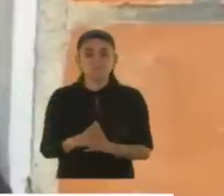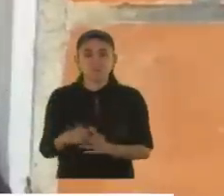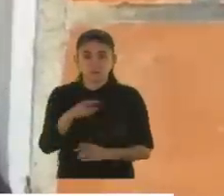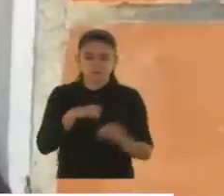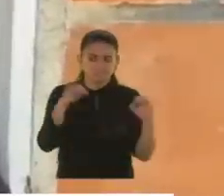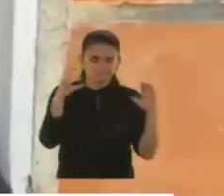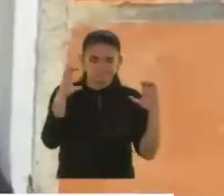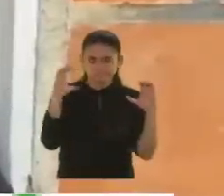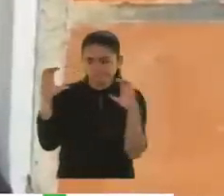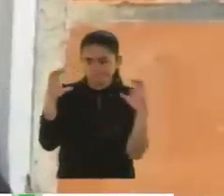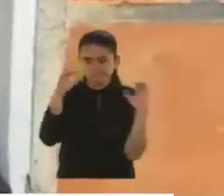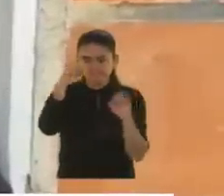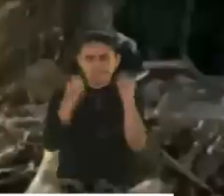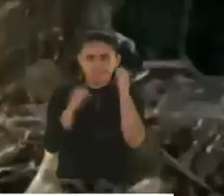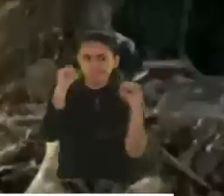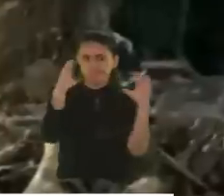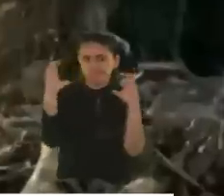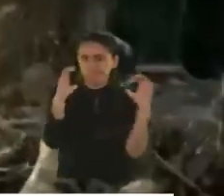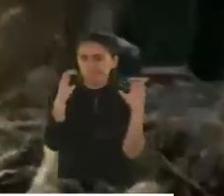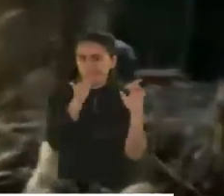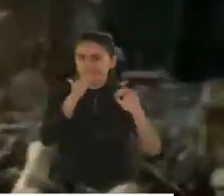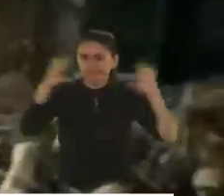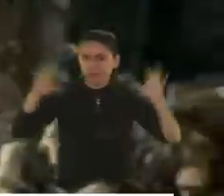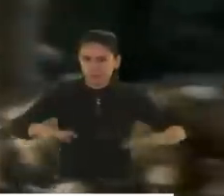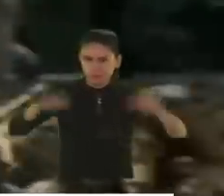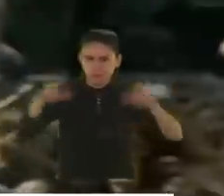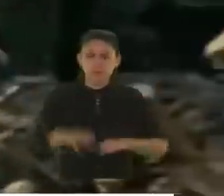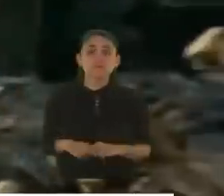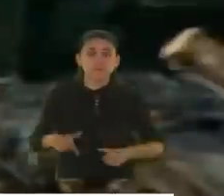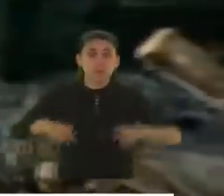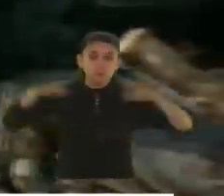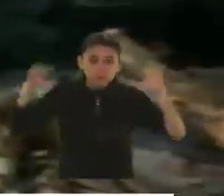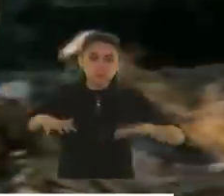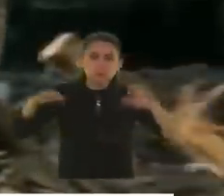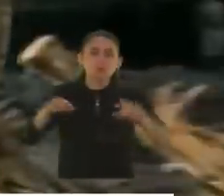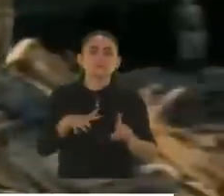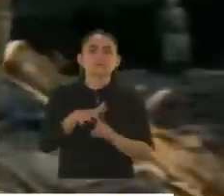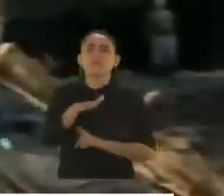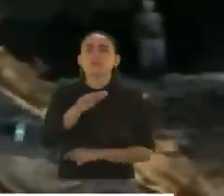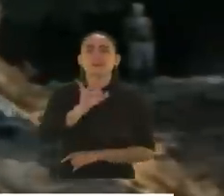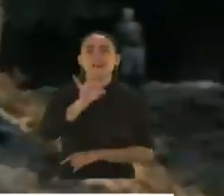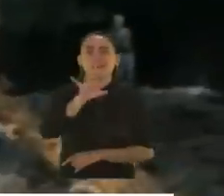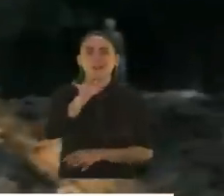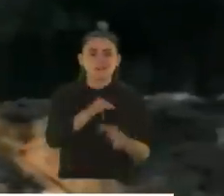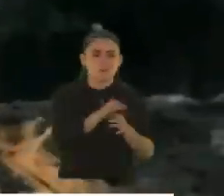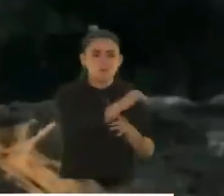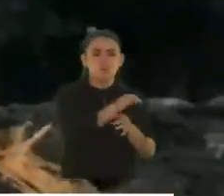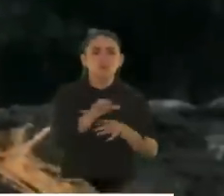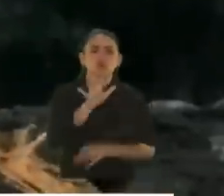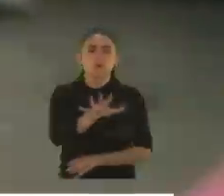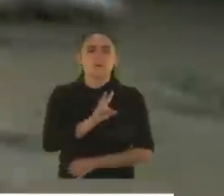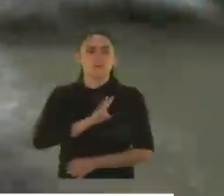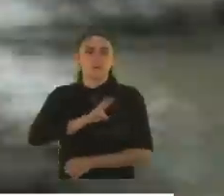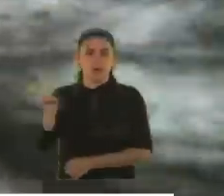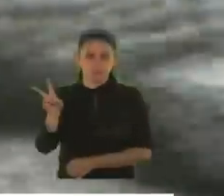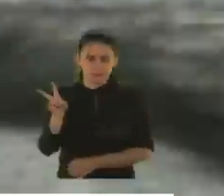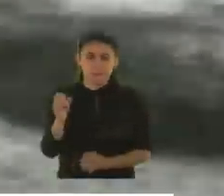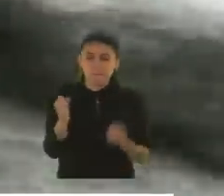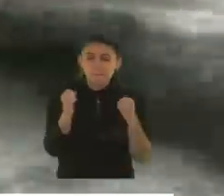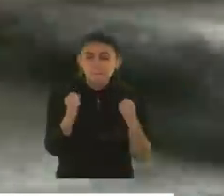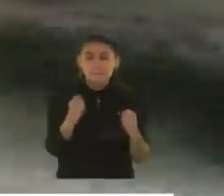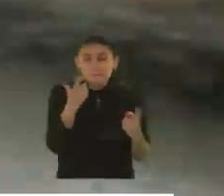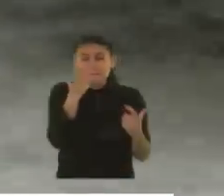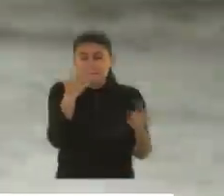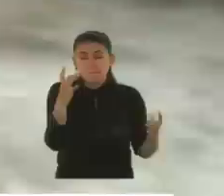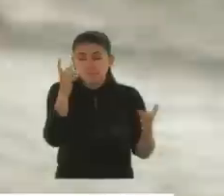máxima debido pues a esto. La temporada de lluvias tiene en alerta a 15 municipios en el Valle del Cauca. Entre los más afectados